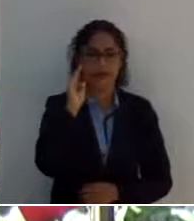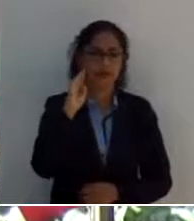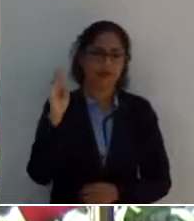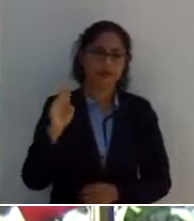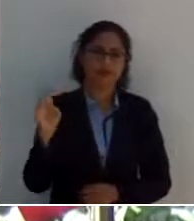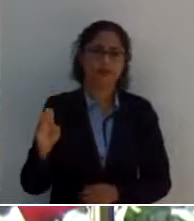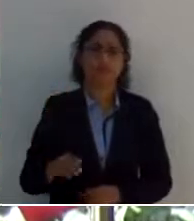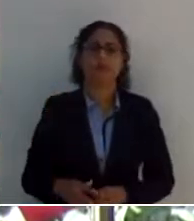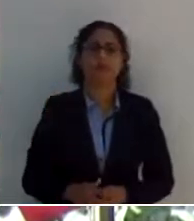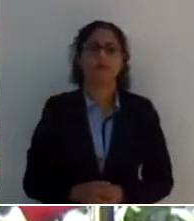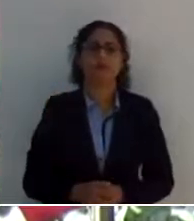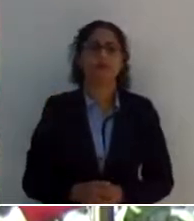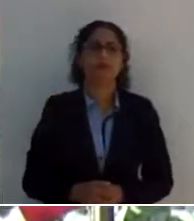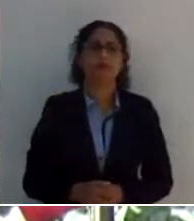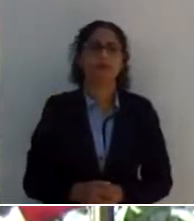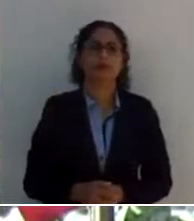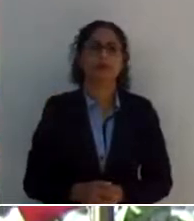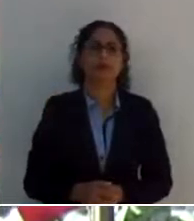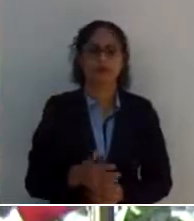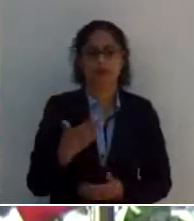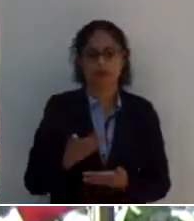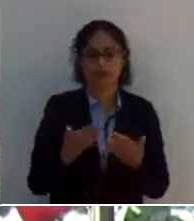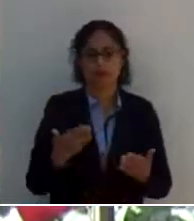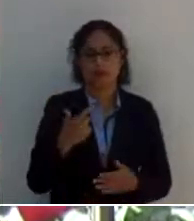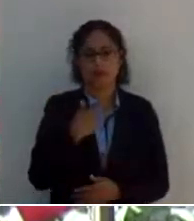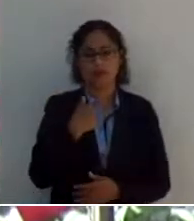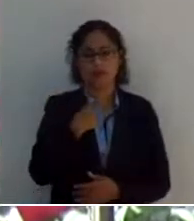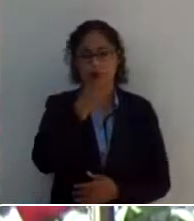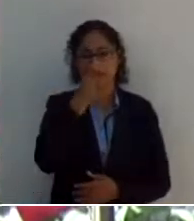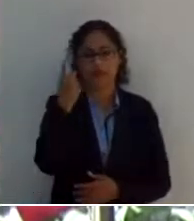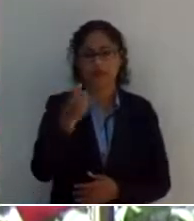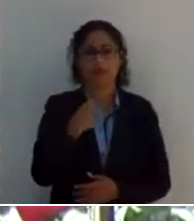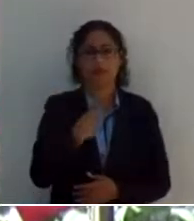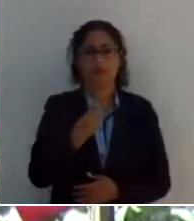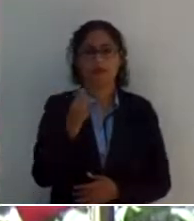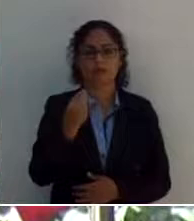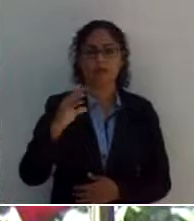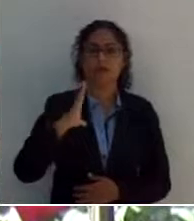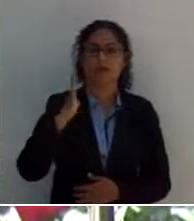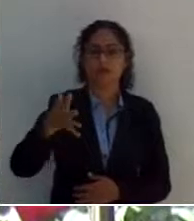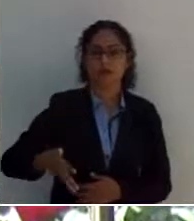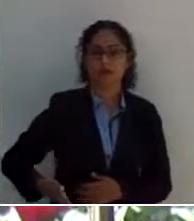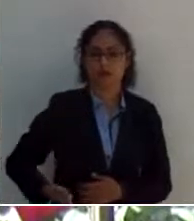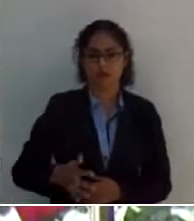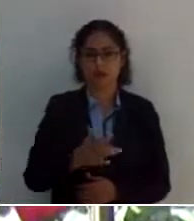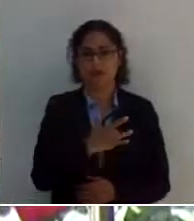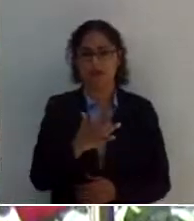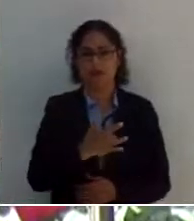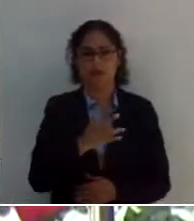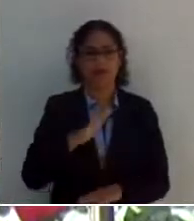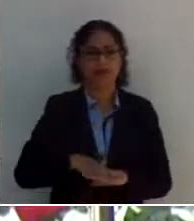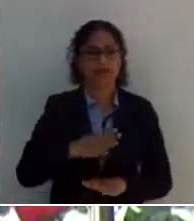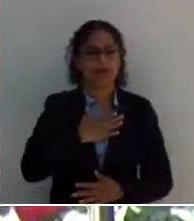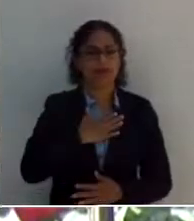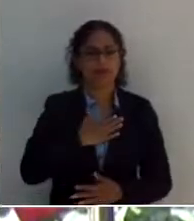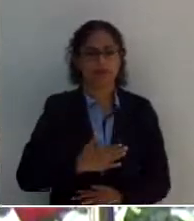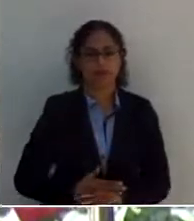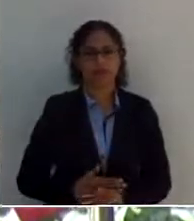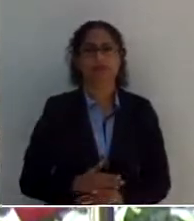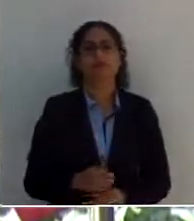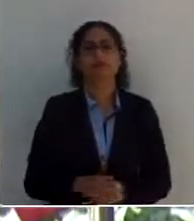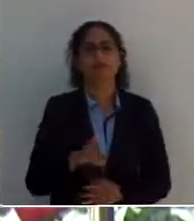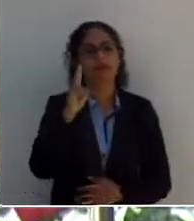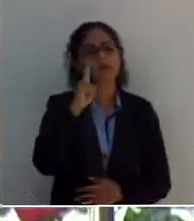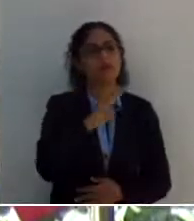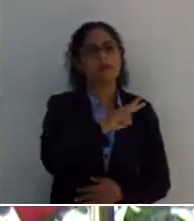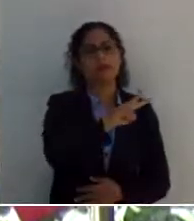Michoacán. Déjenme decirles que me da mucho orgullo, satisfacción,